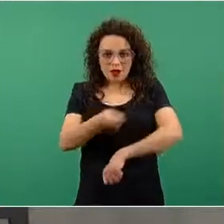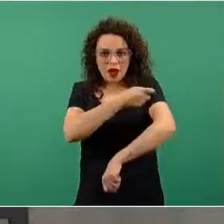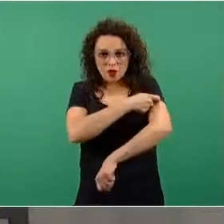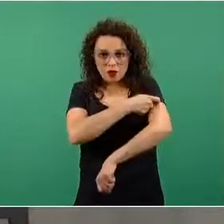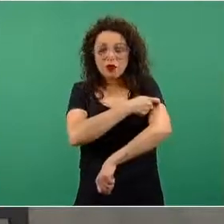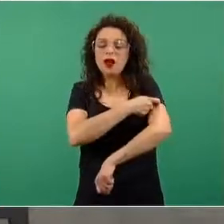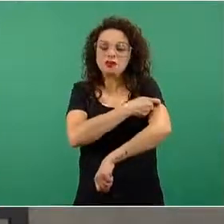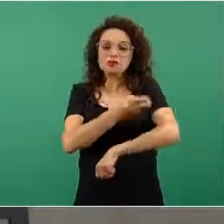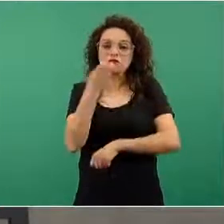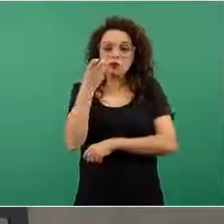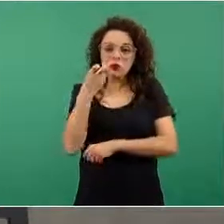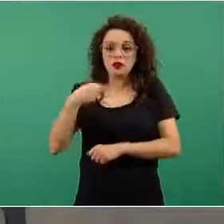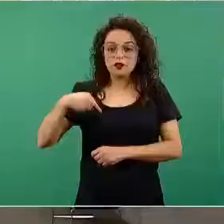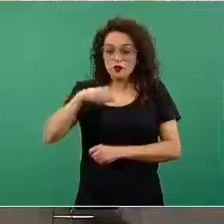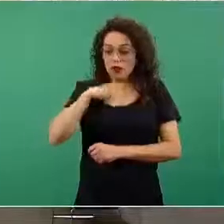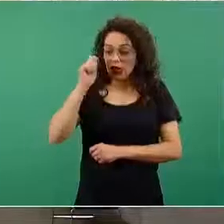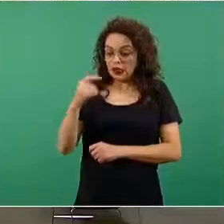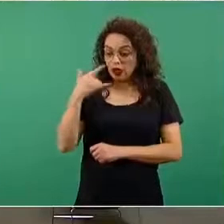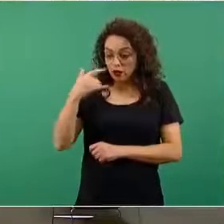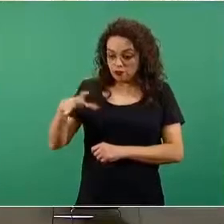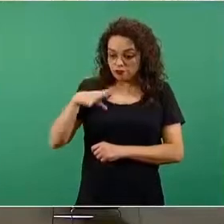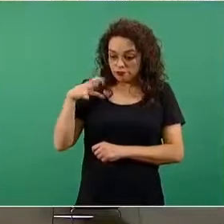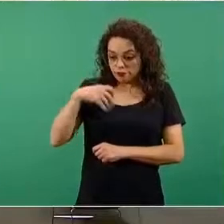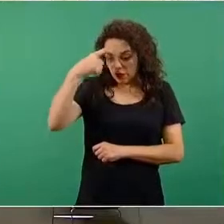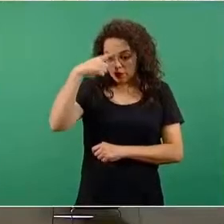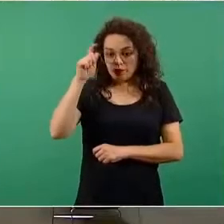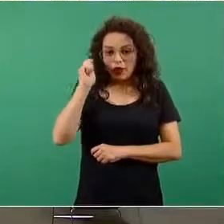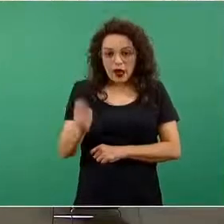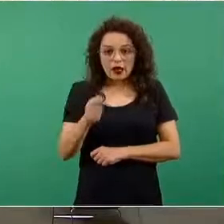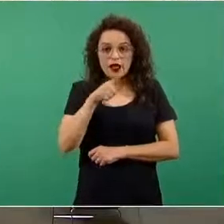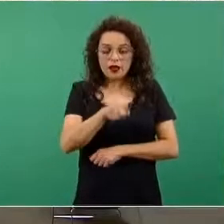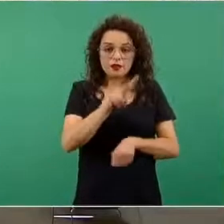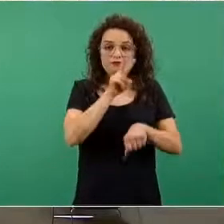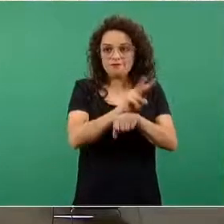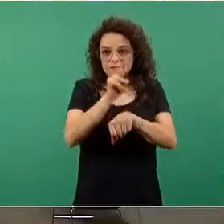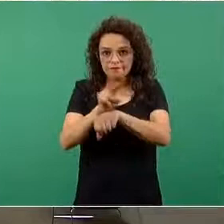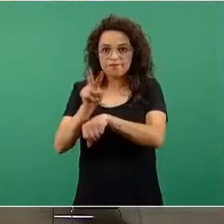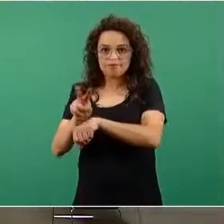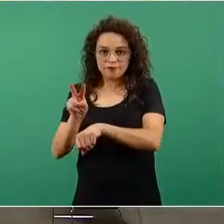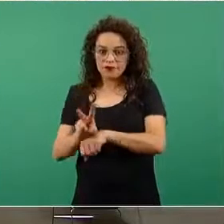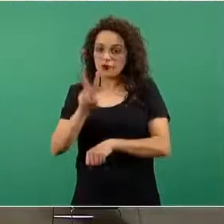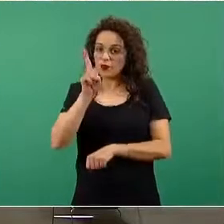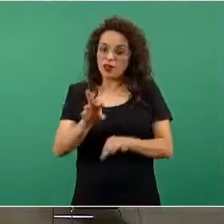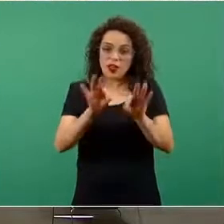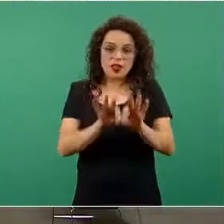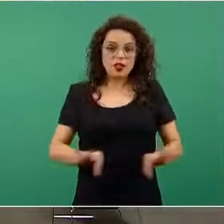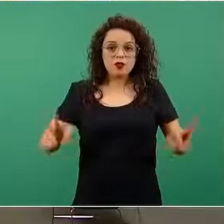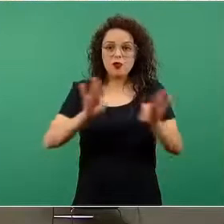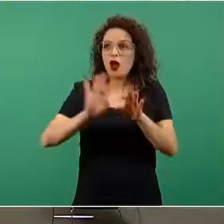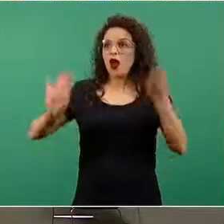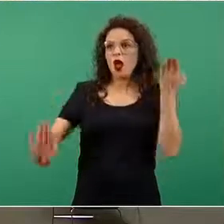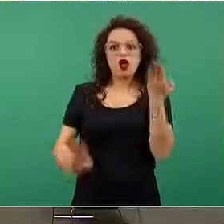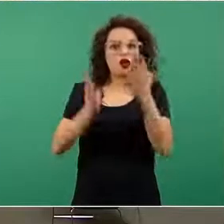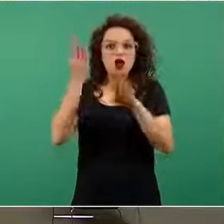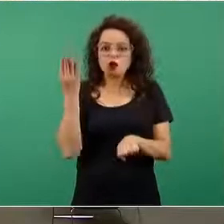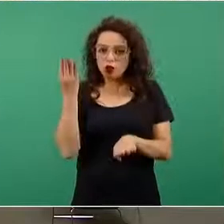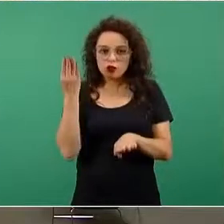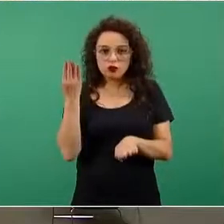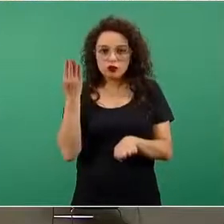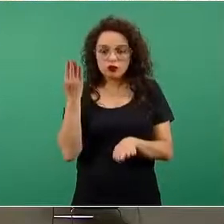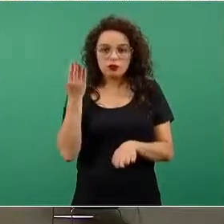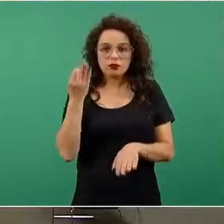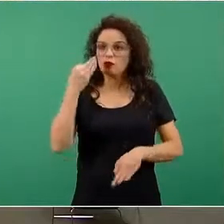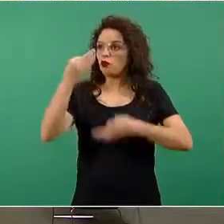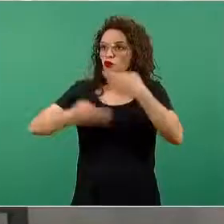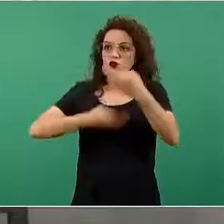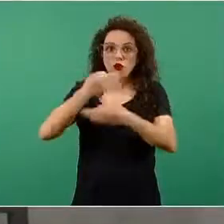de vigilancia de eventos secundarios, es importante para todo el mundo. Las vacunas que se están usando en todas las partes